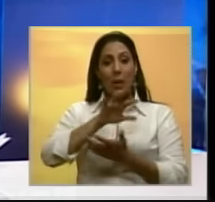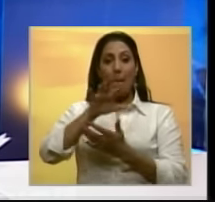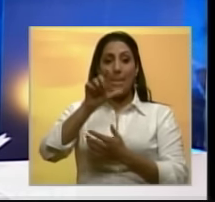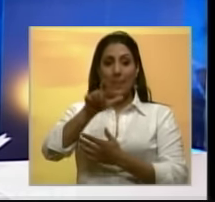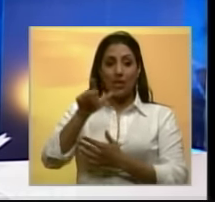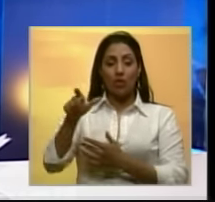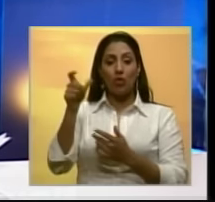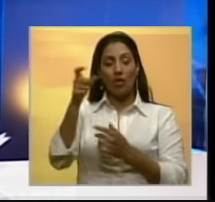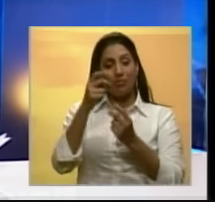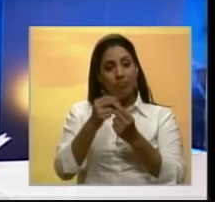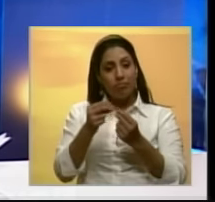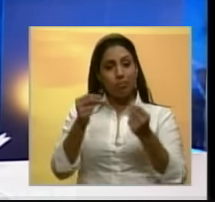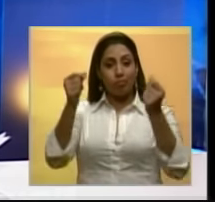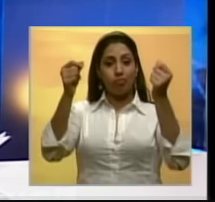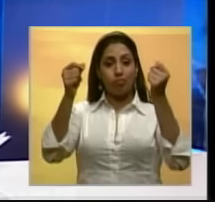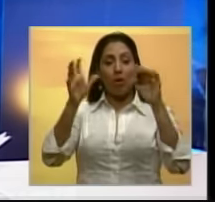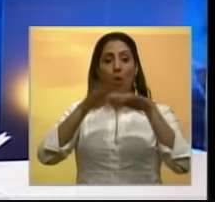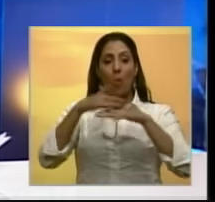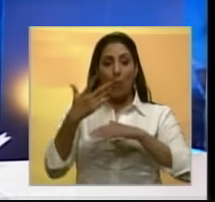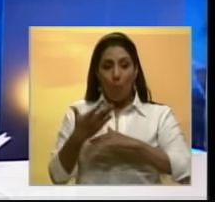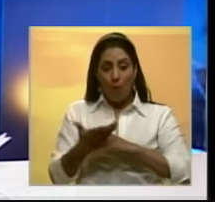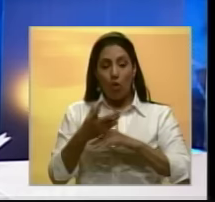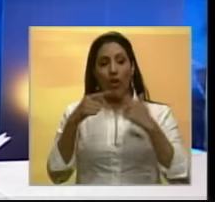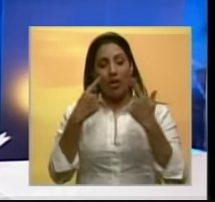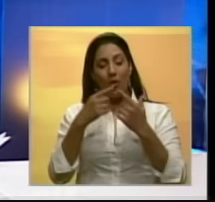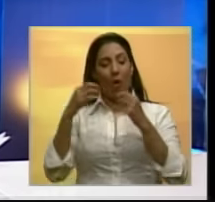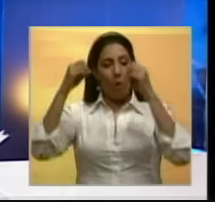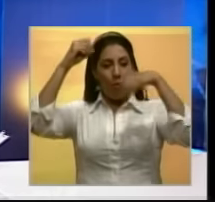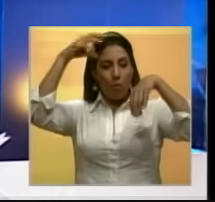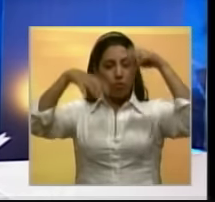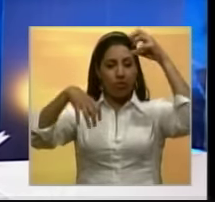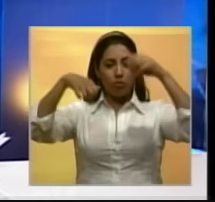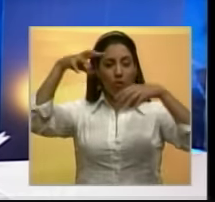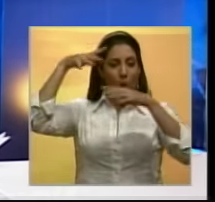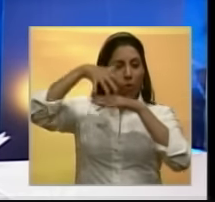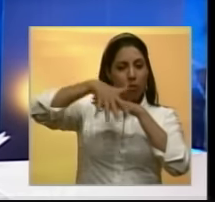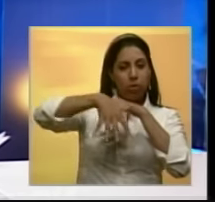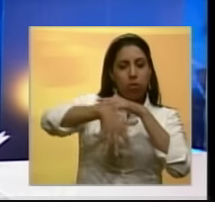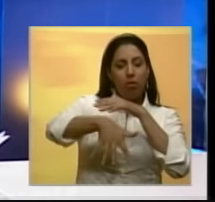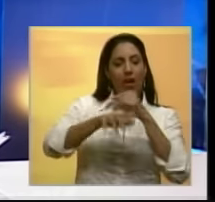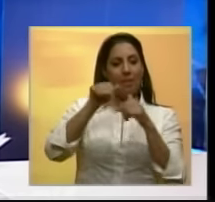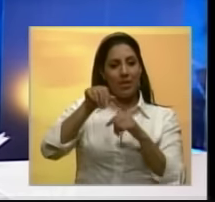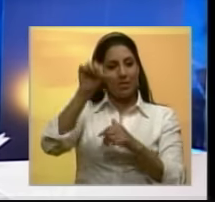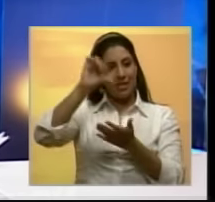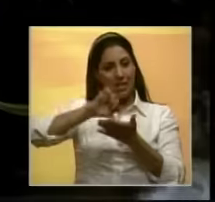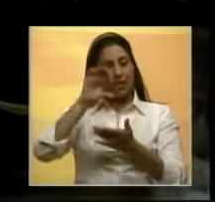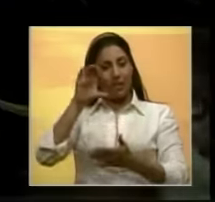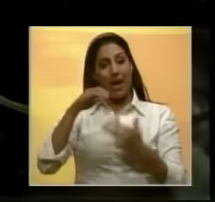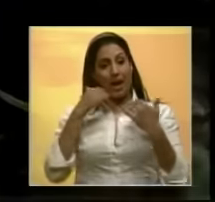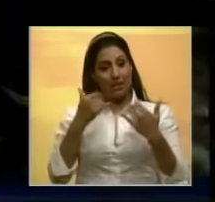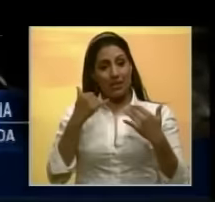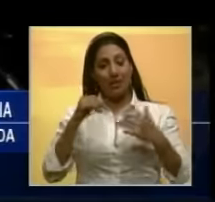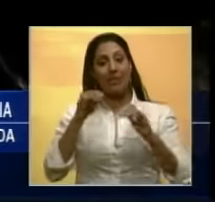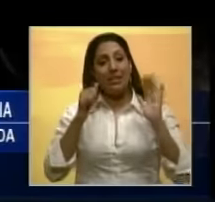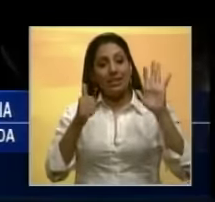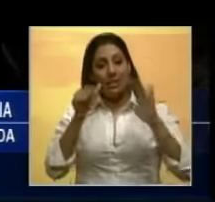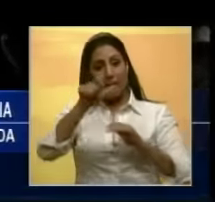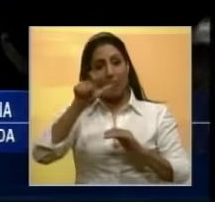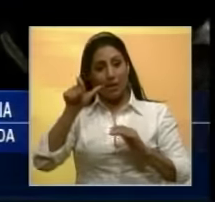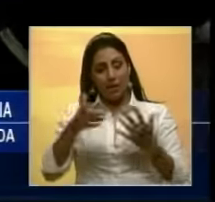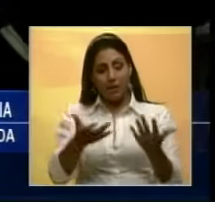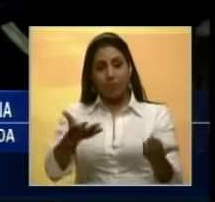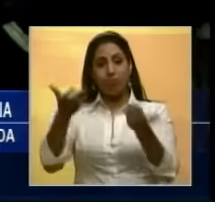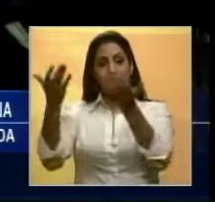personas que se encuentran desaparecidas tras la avalancha de nieve en un hotel de Abruzzo, en el centro del país. Hasta el momento, 6 cuerpos han